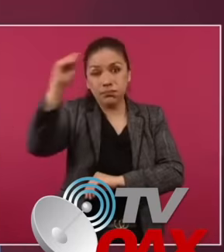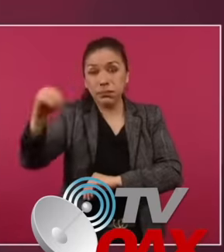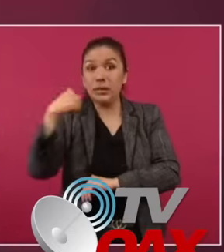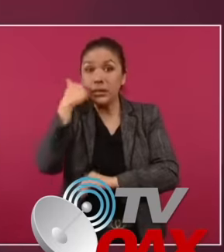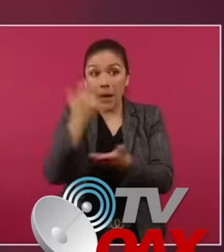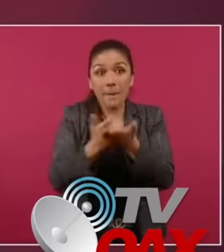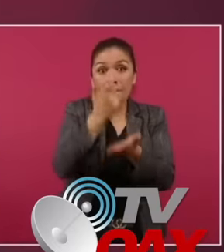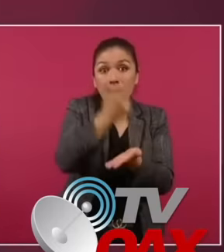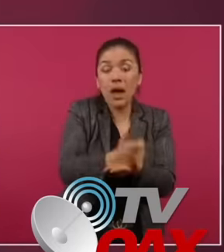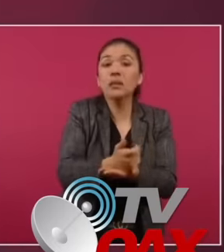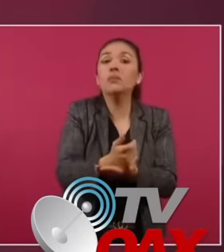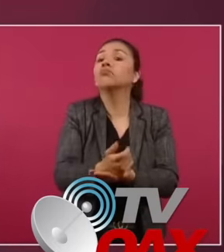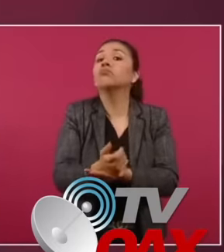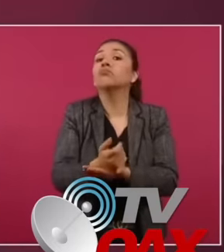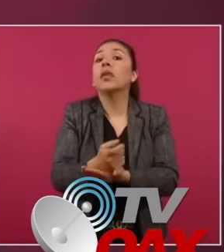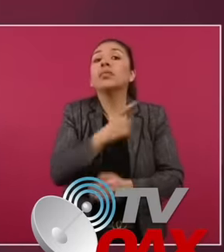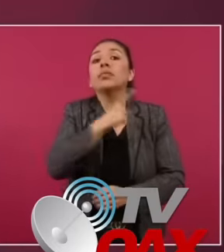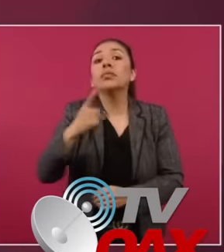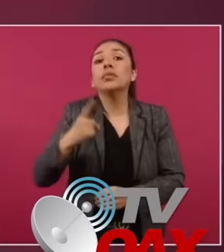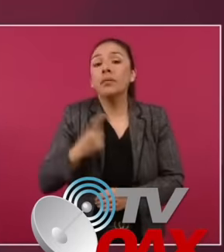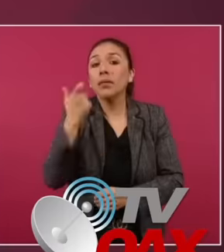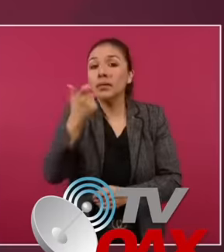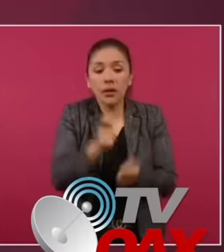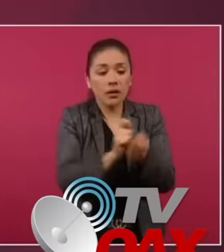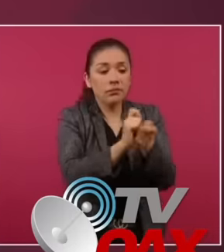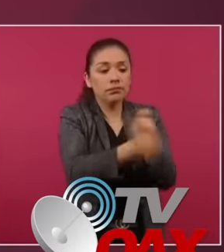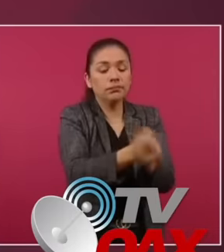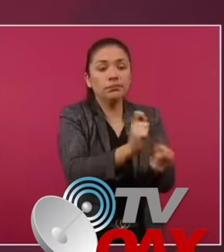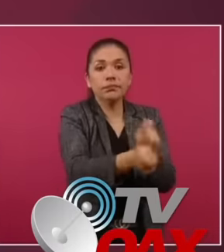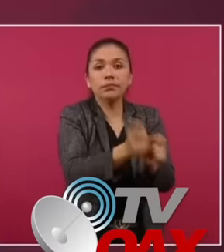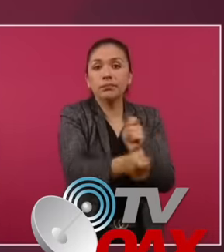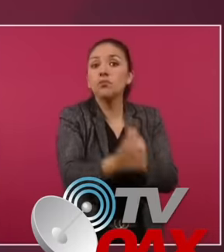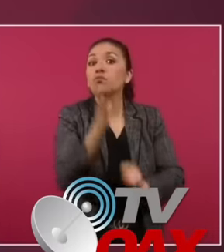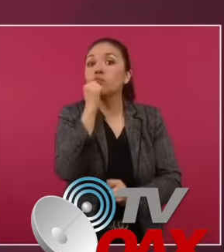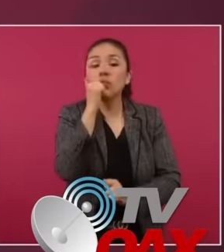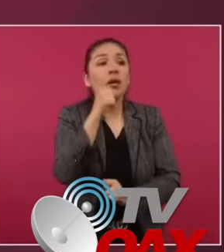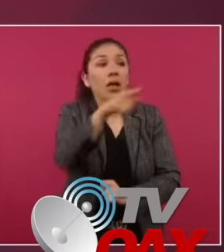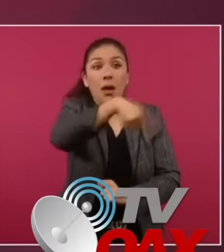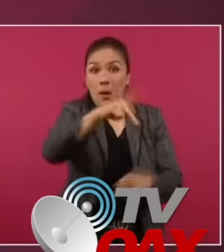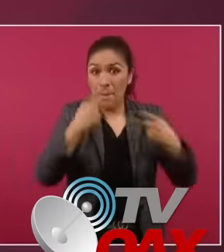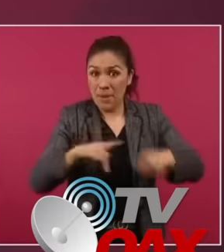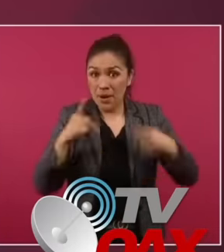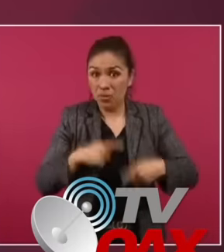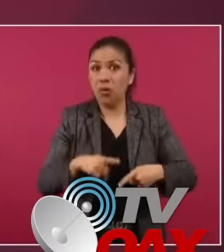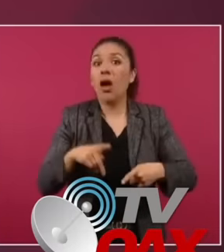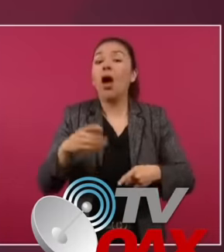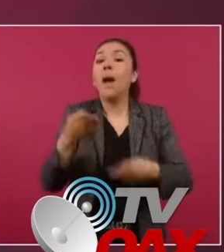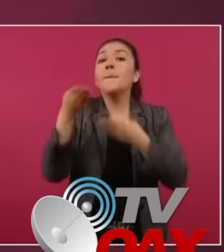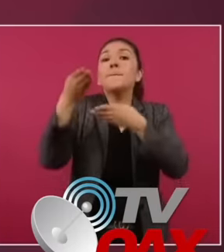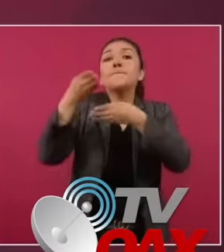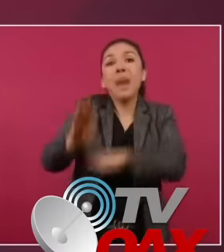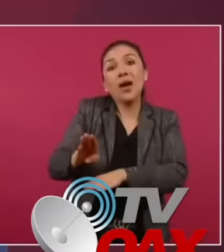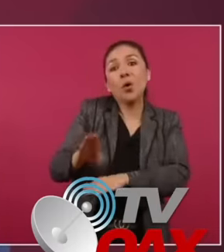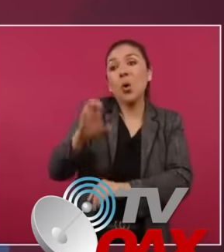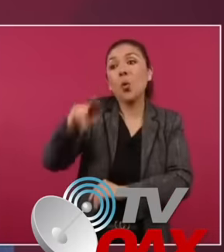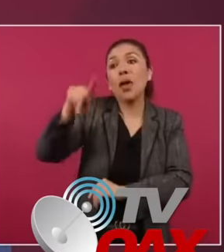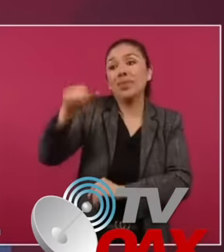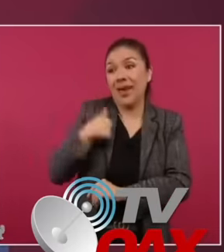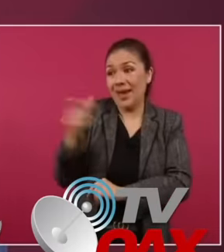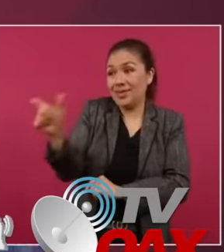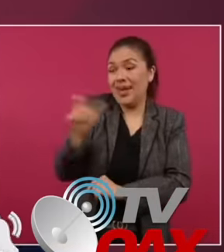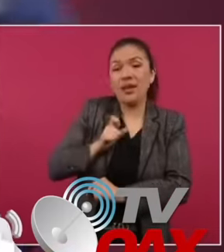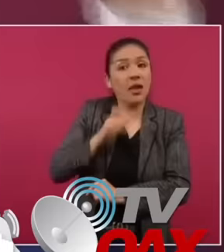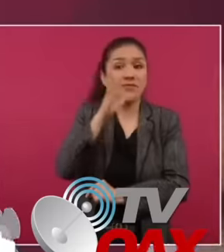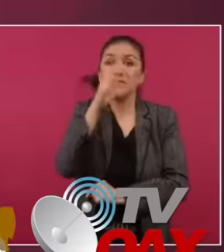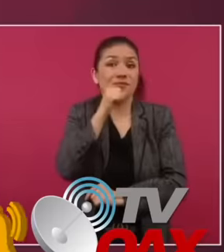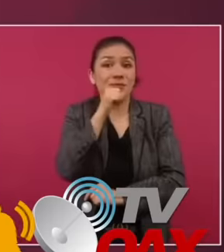lo tienen que hacer en efectivo, porque no pueden abrir una cuenta en un banco,